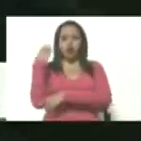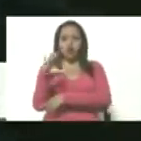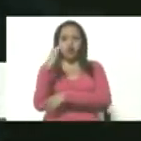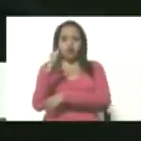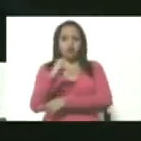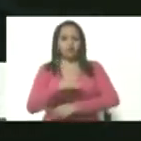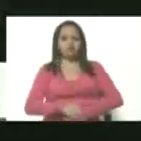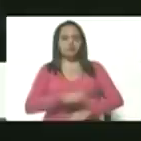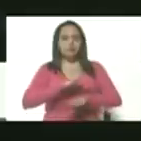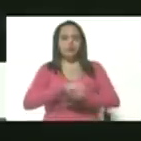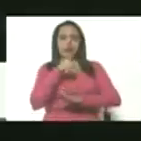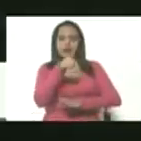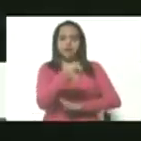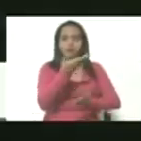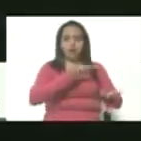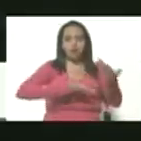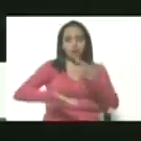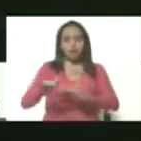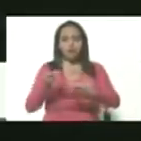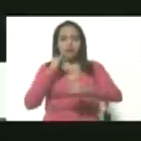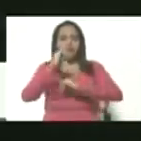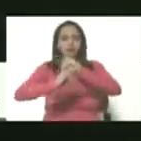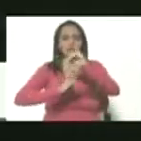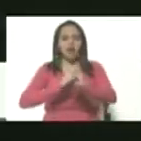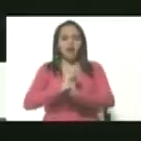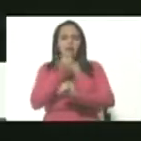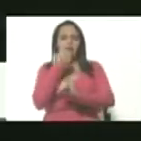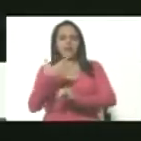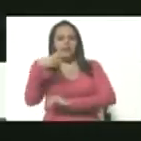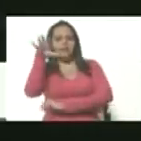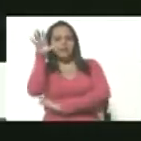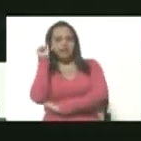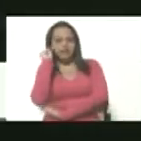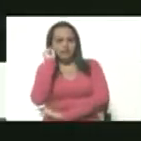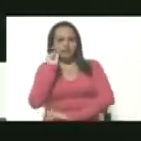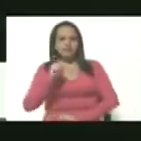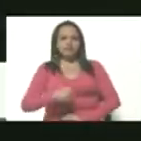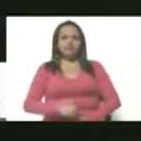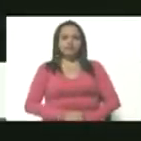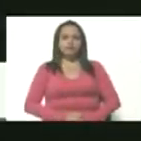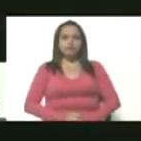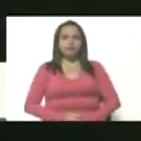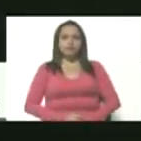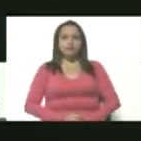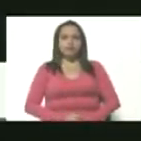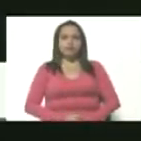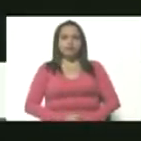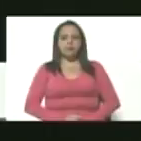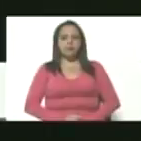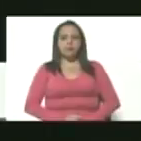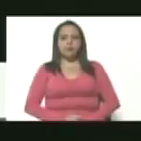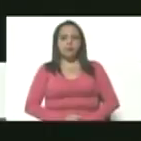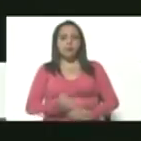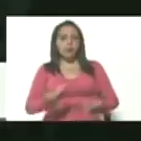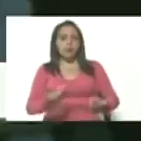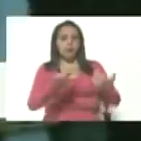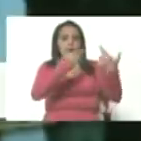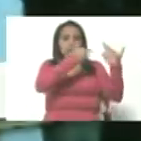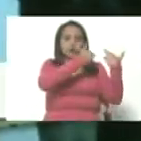Porque esa es la cooperación internacional bien entendida. ¿Eh? La responsabilidad